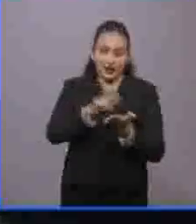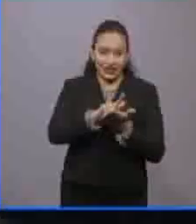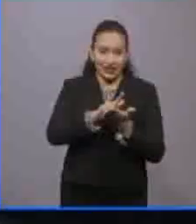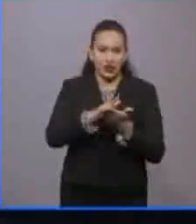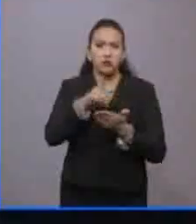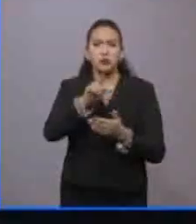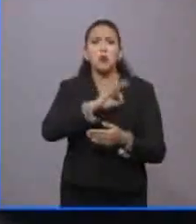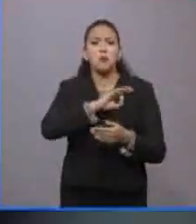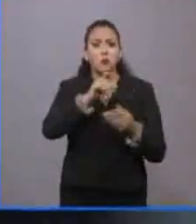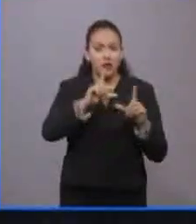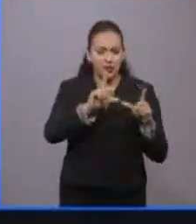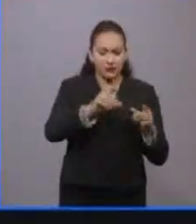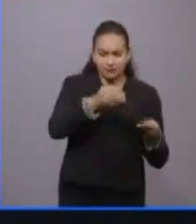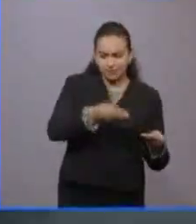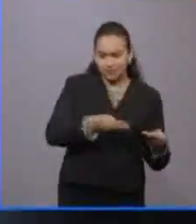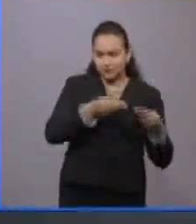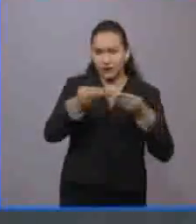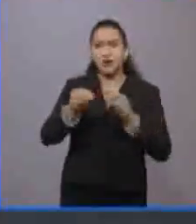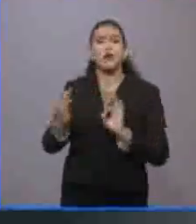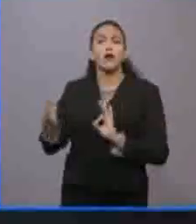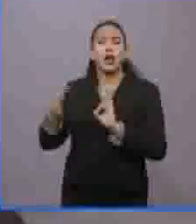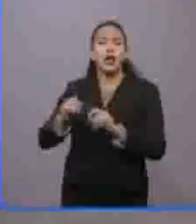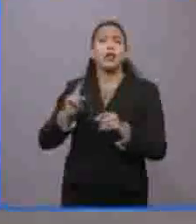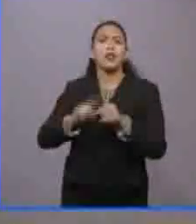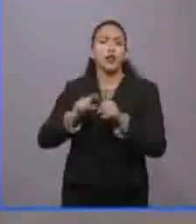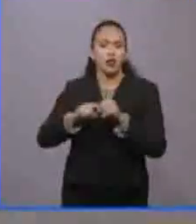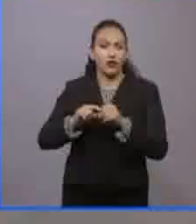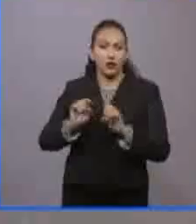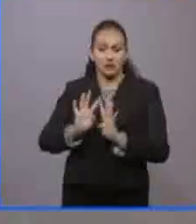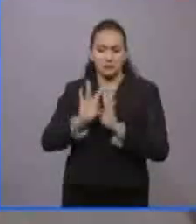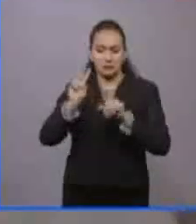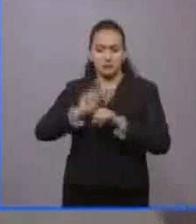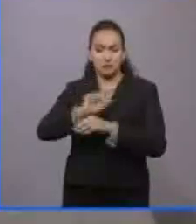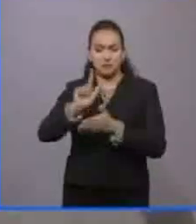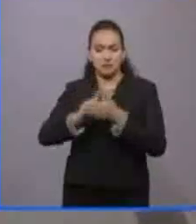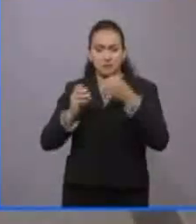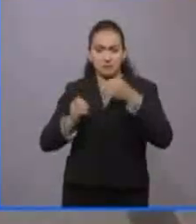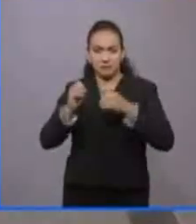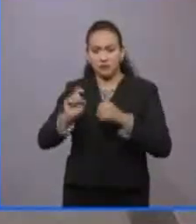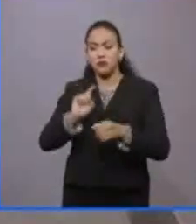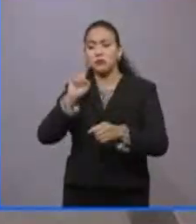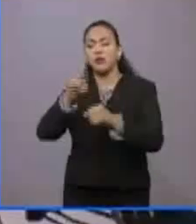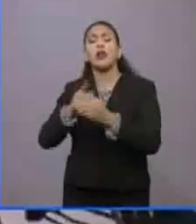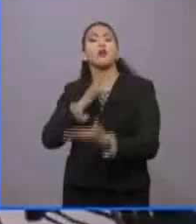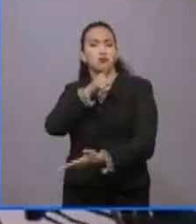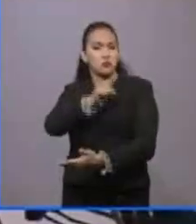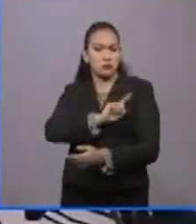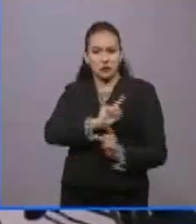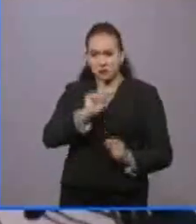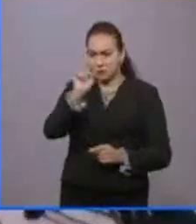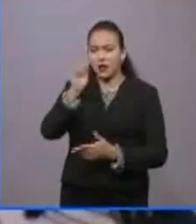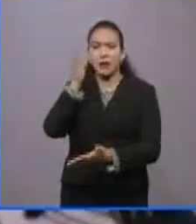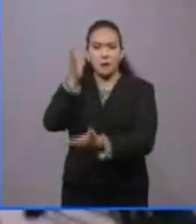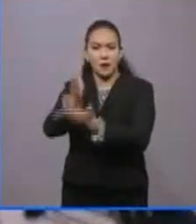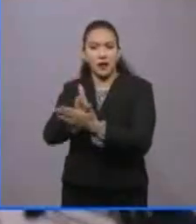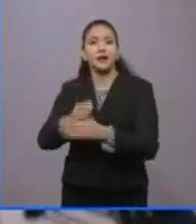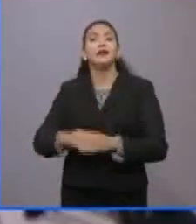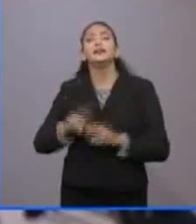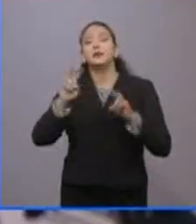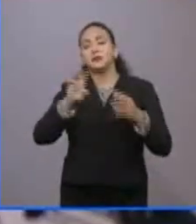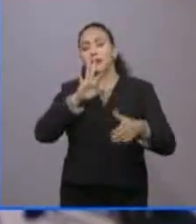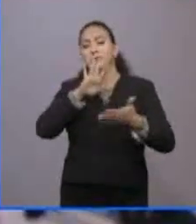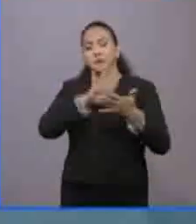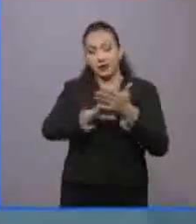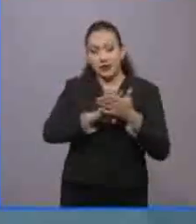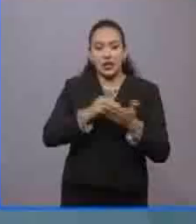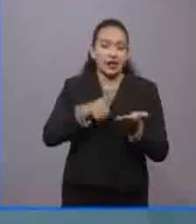registrarla ante el Consejo de la Judicatura Federal. Solo deben acudir directamente al órgano jurisdiccional en las materias penal,